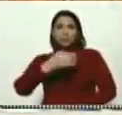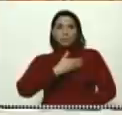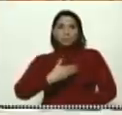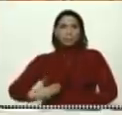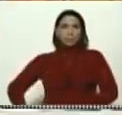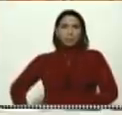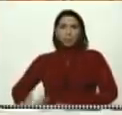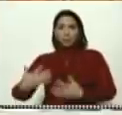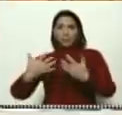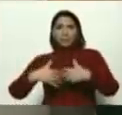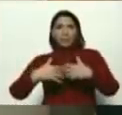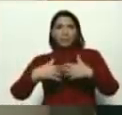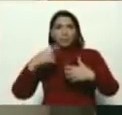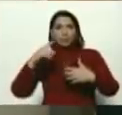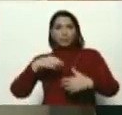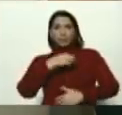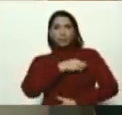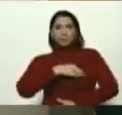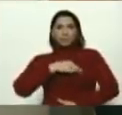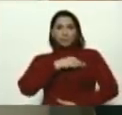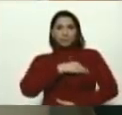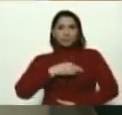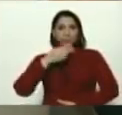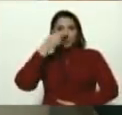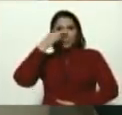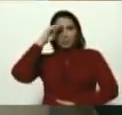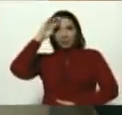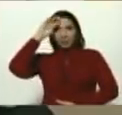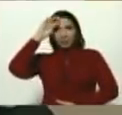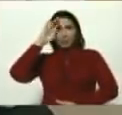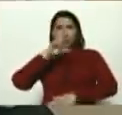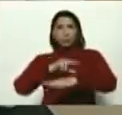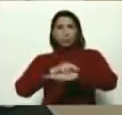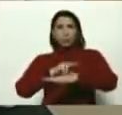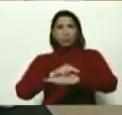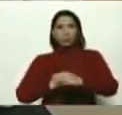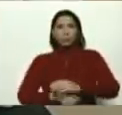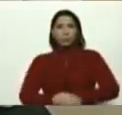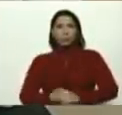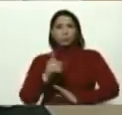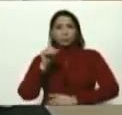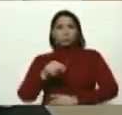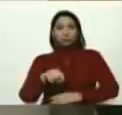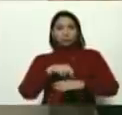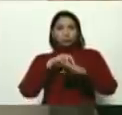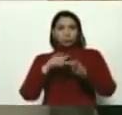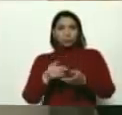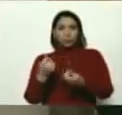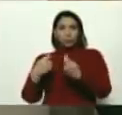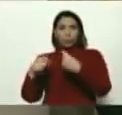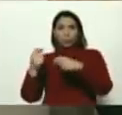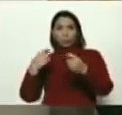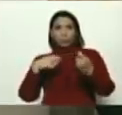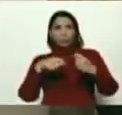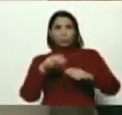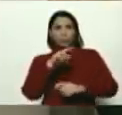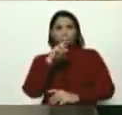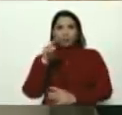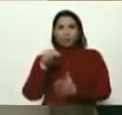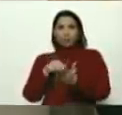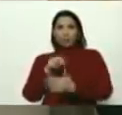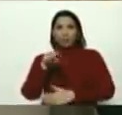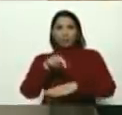Corpovex, la misión médica cubana que está acá, la ministra de Comercio Nacional, Eneida Laya,